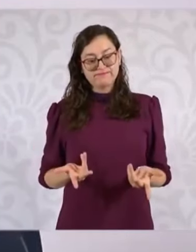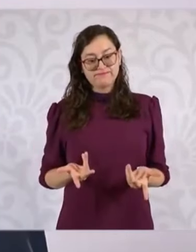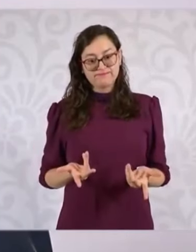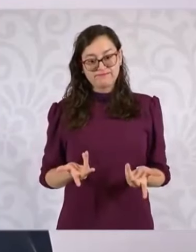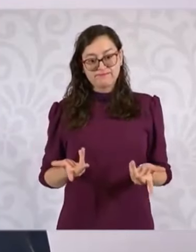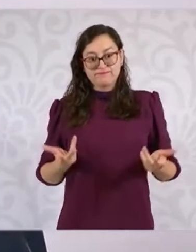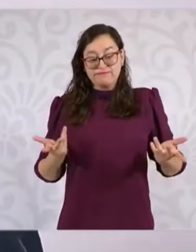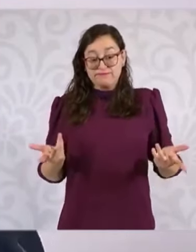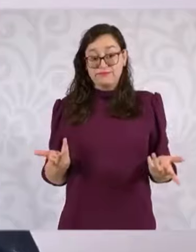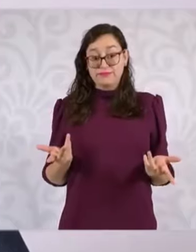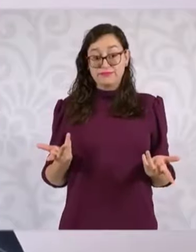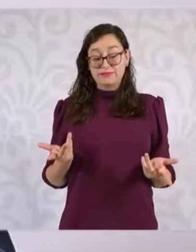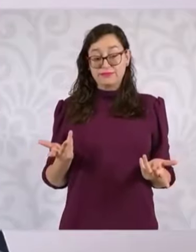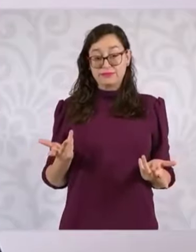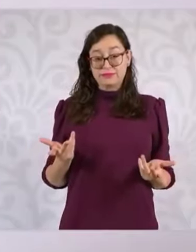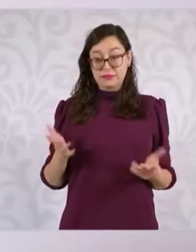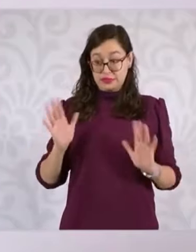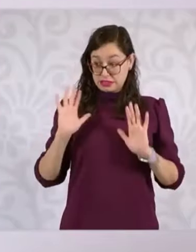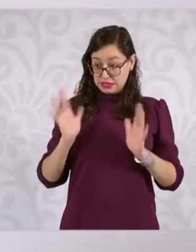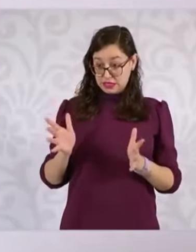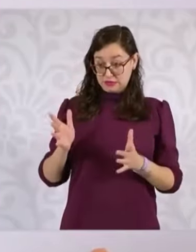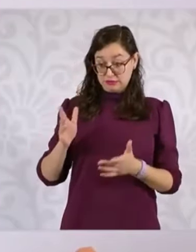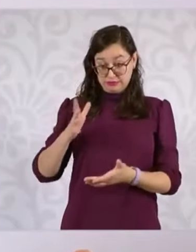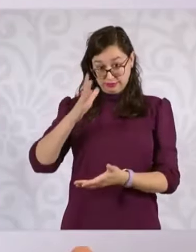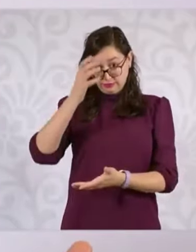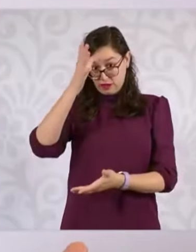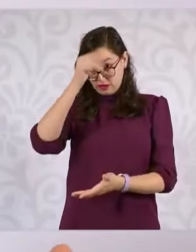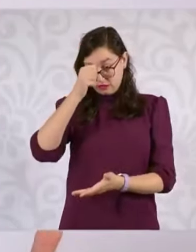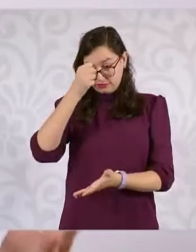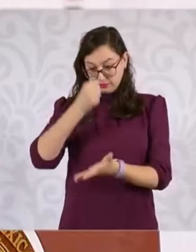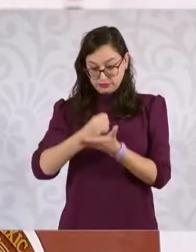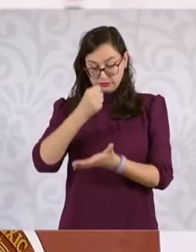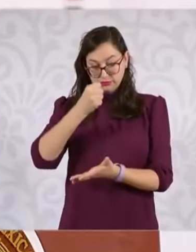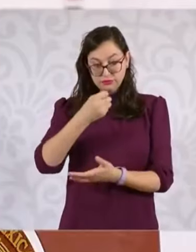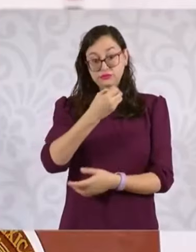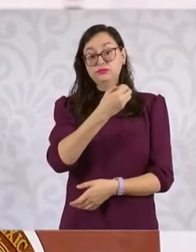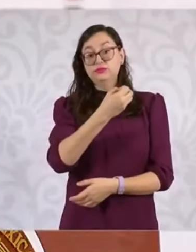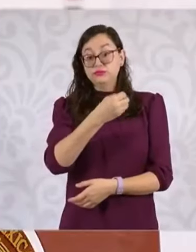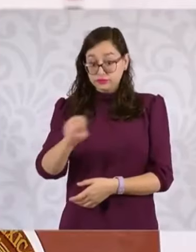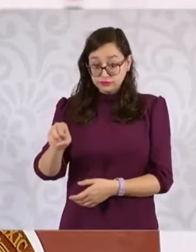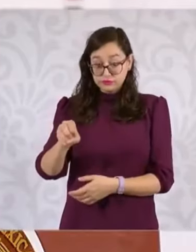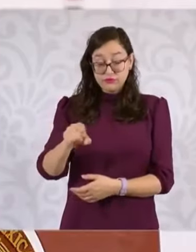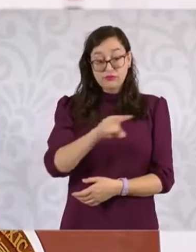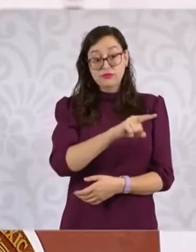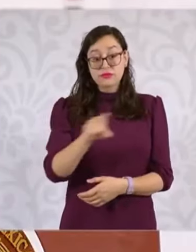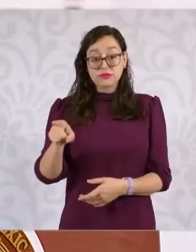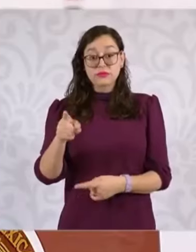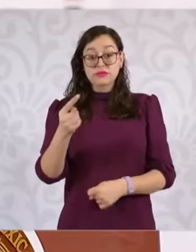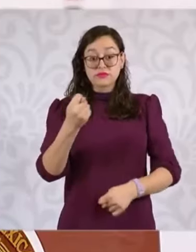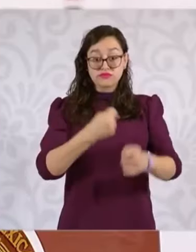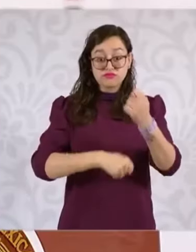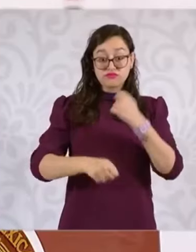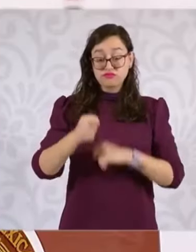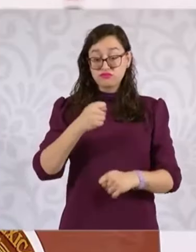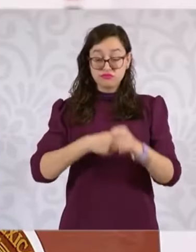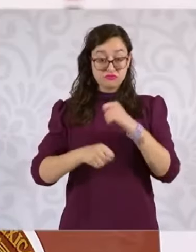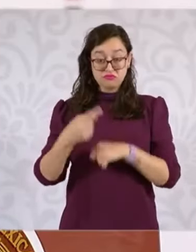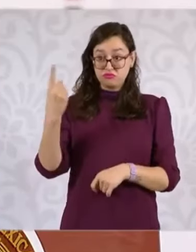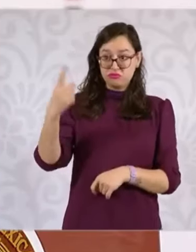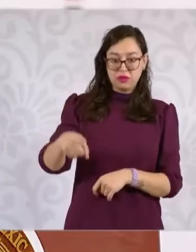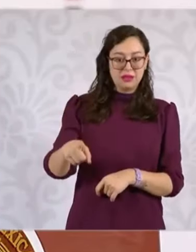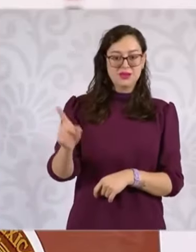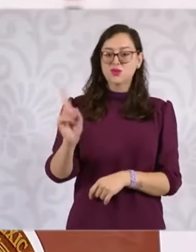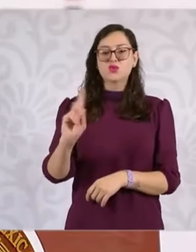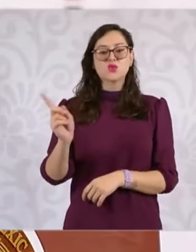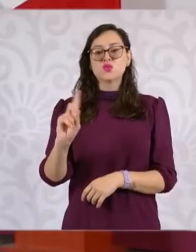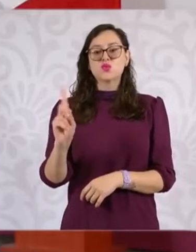en obligatorios y de repente todos los encargados de las cooperativas empiecen a actuar a partir de estas disposiciones. Tenemos que